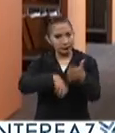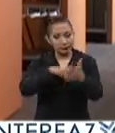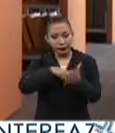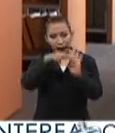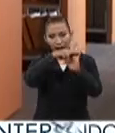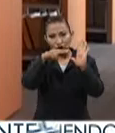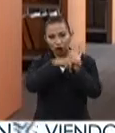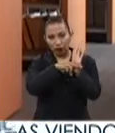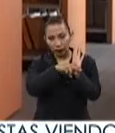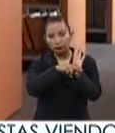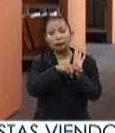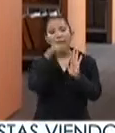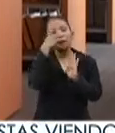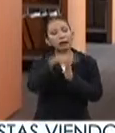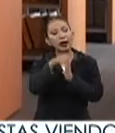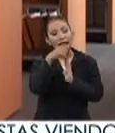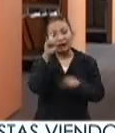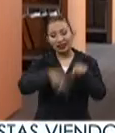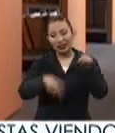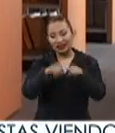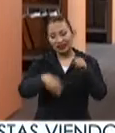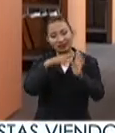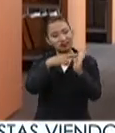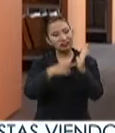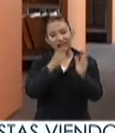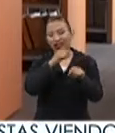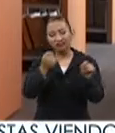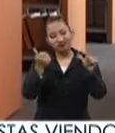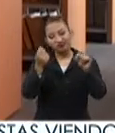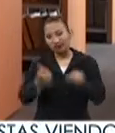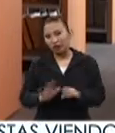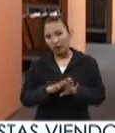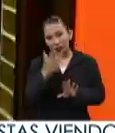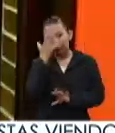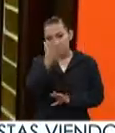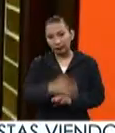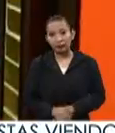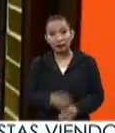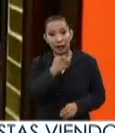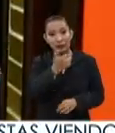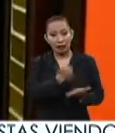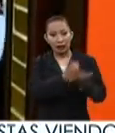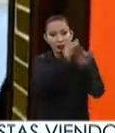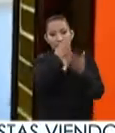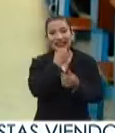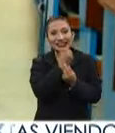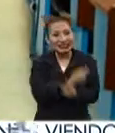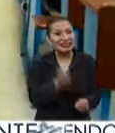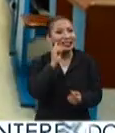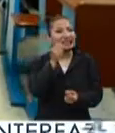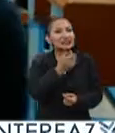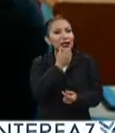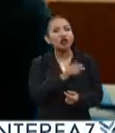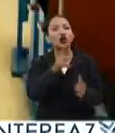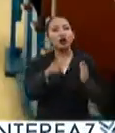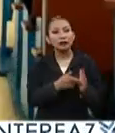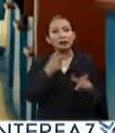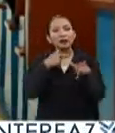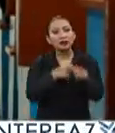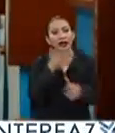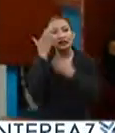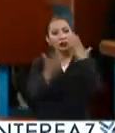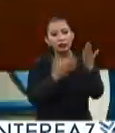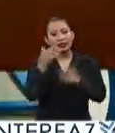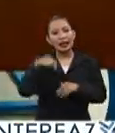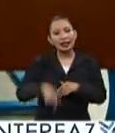la normatividad para que se eliminen estos requisitos, al menos de manera formal. Ello ha permitido que niñas y niños ingresen o continúen